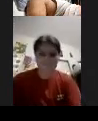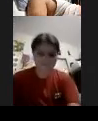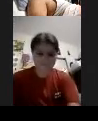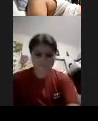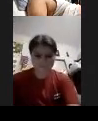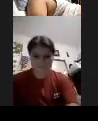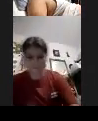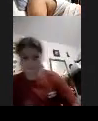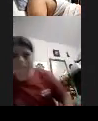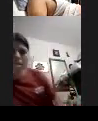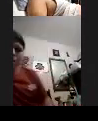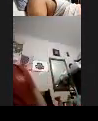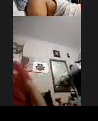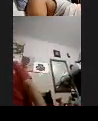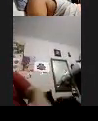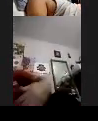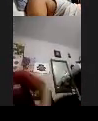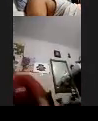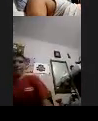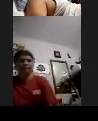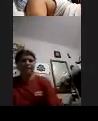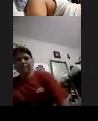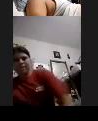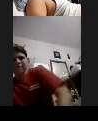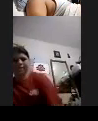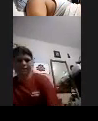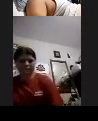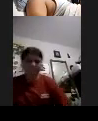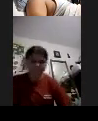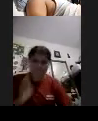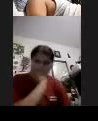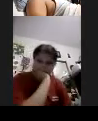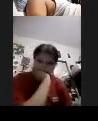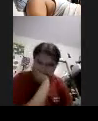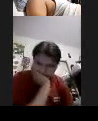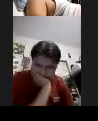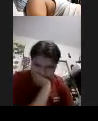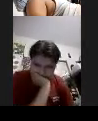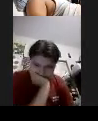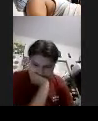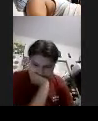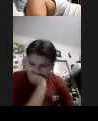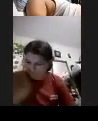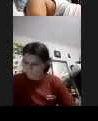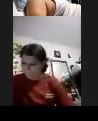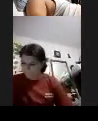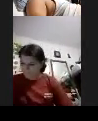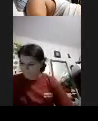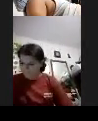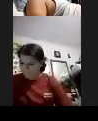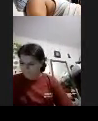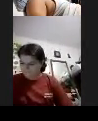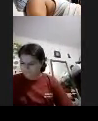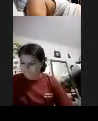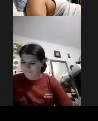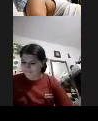Precauciones, igualmente controlar la respiración, ¿no? Seguir una escala de ejercicios en las cuales van de menos a más, considerar de que todo es un proceso escalonado,